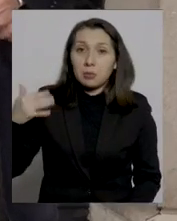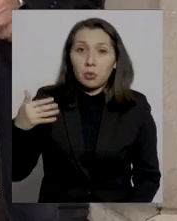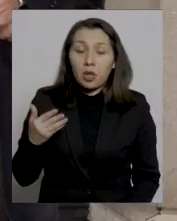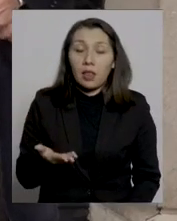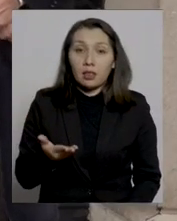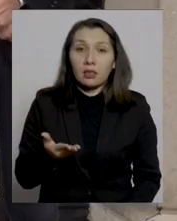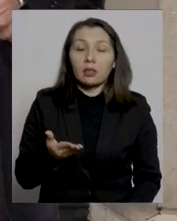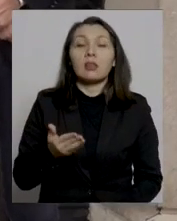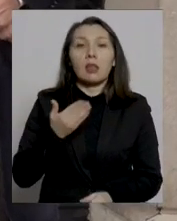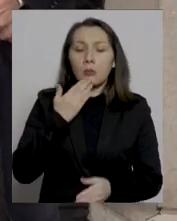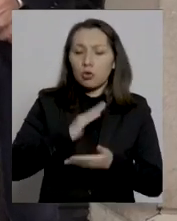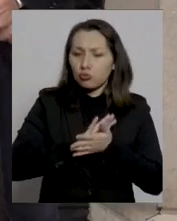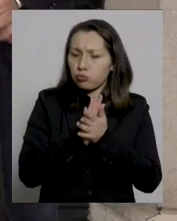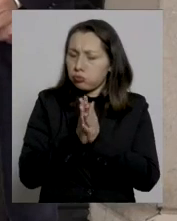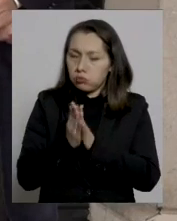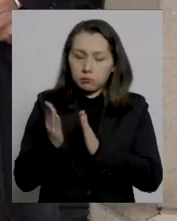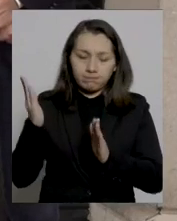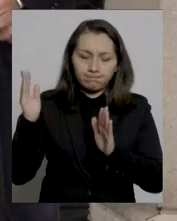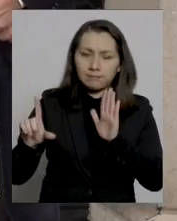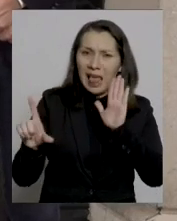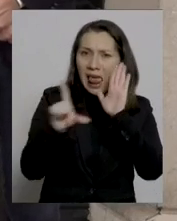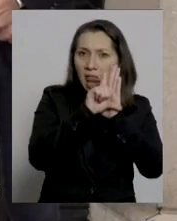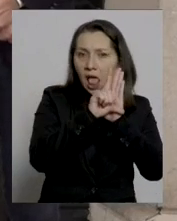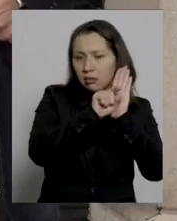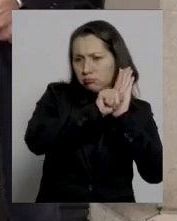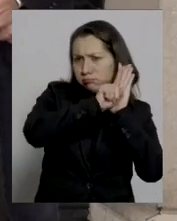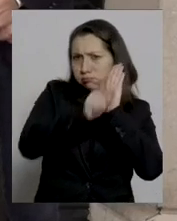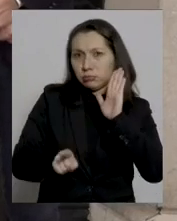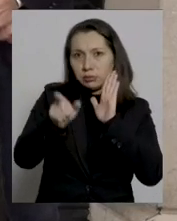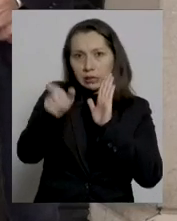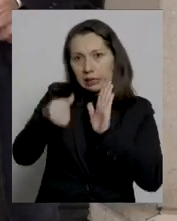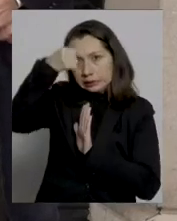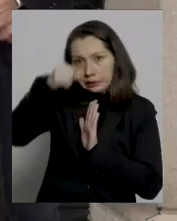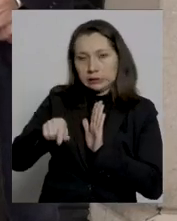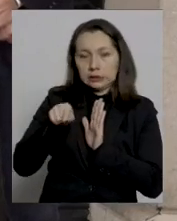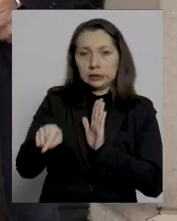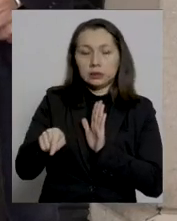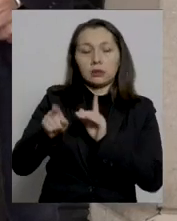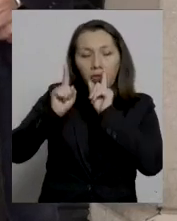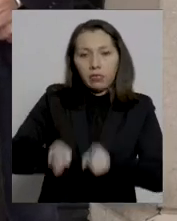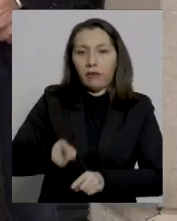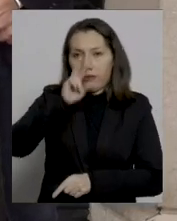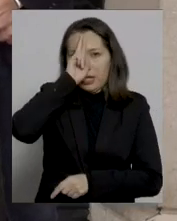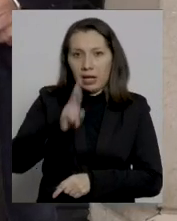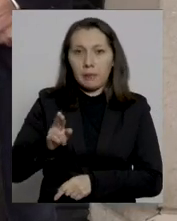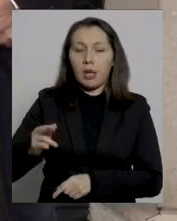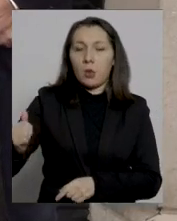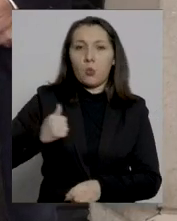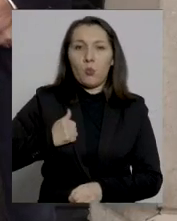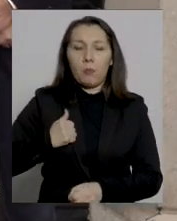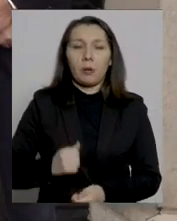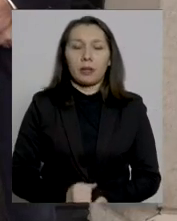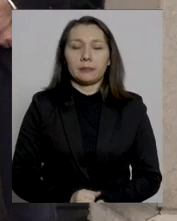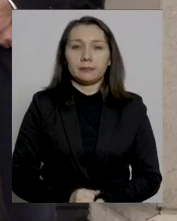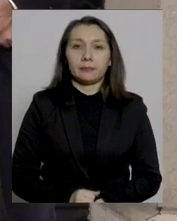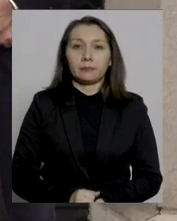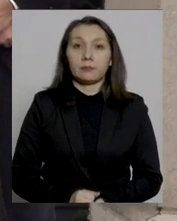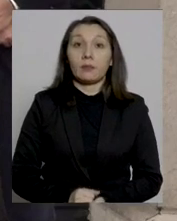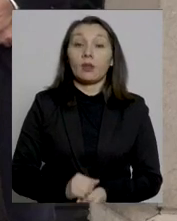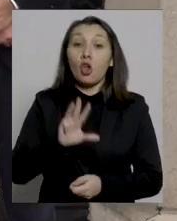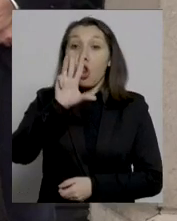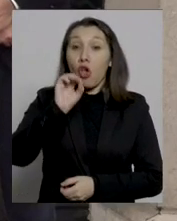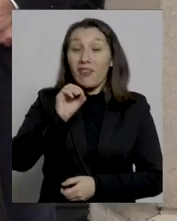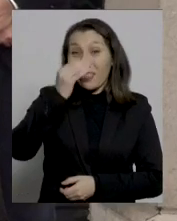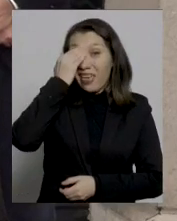importante, todo el rigor y peso de la ley para que se respete y se cumpla. Vienen